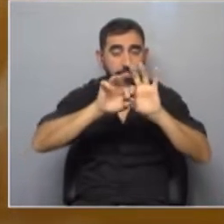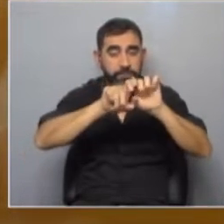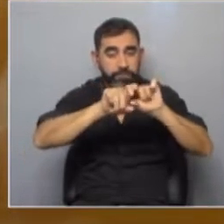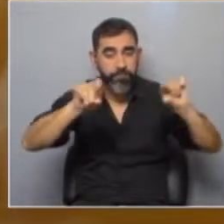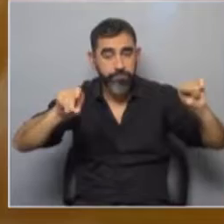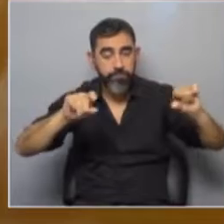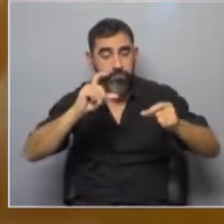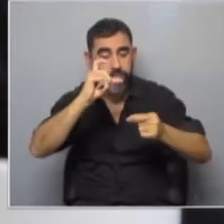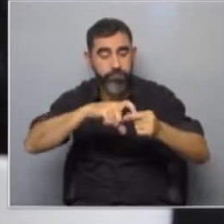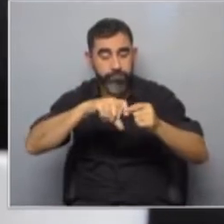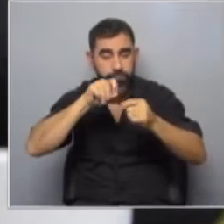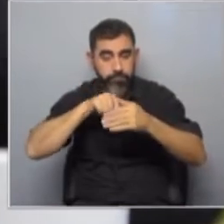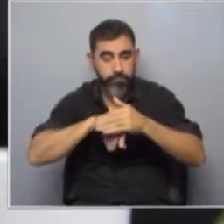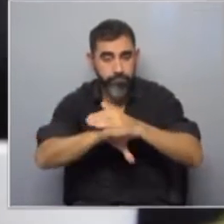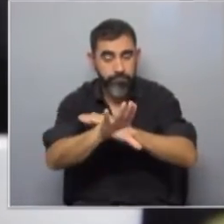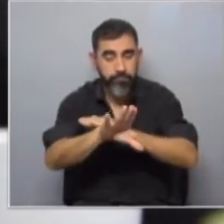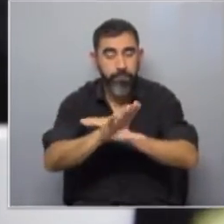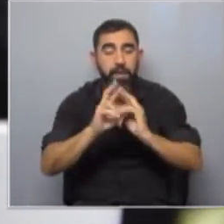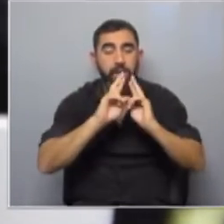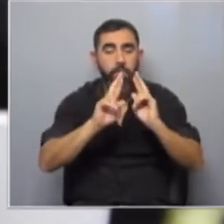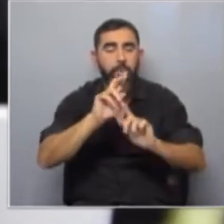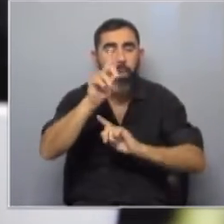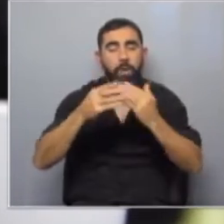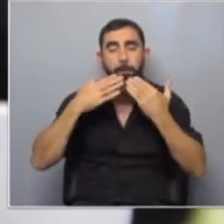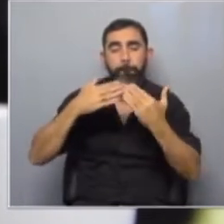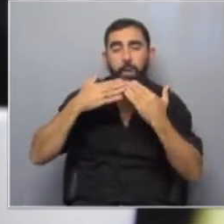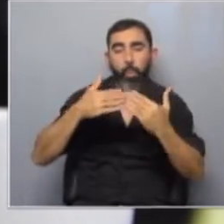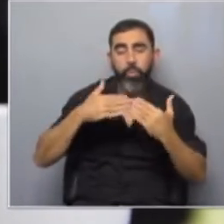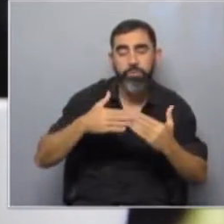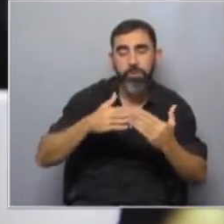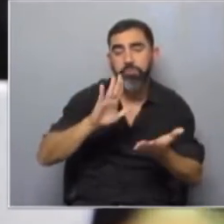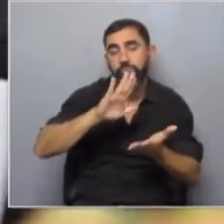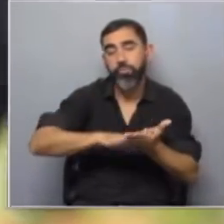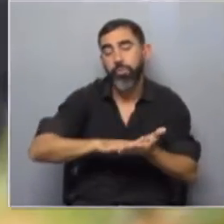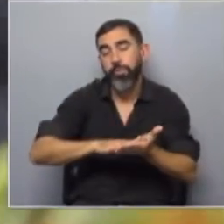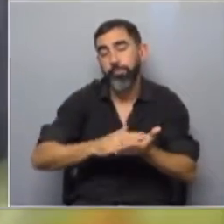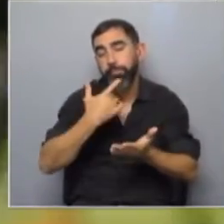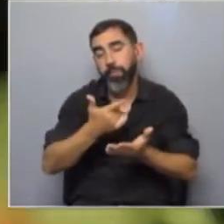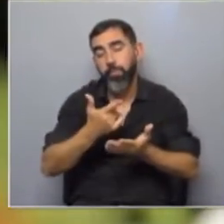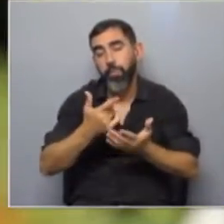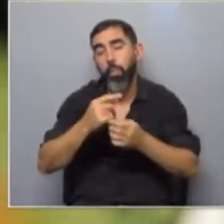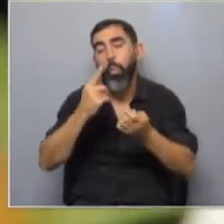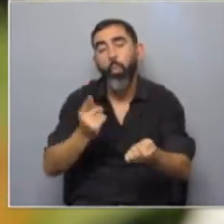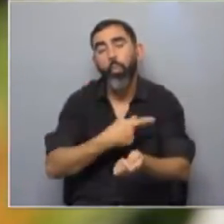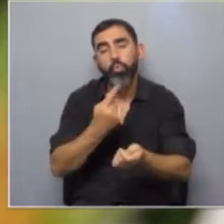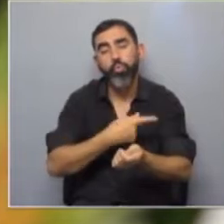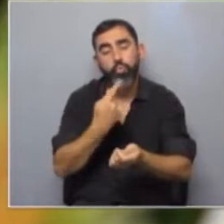las personas ingresaban ese link y básicamente contestaban una serie de preguntas que tienen que ver con justamente prácticas